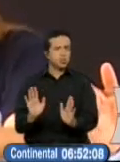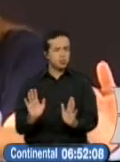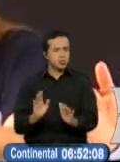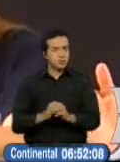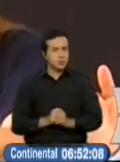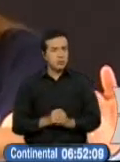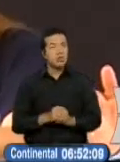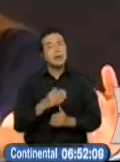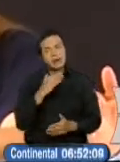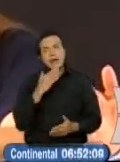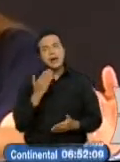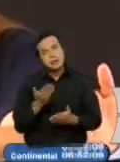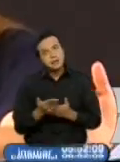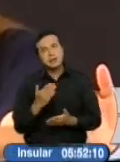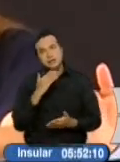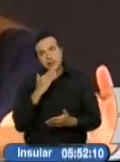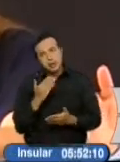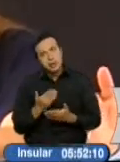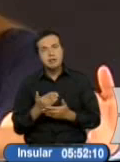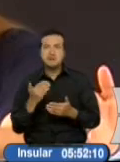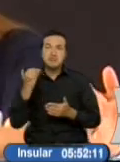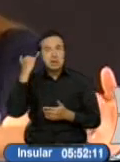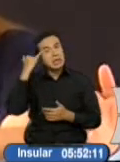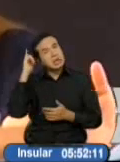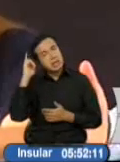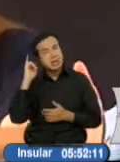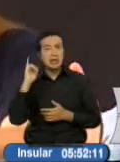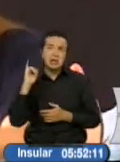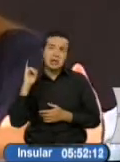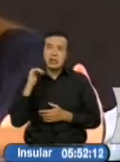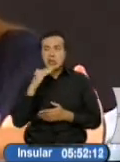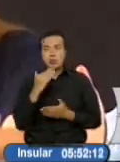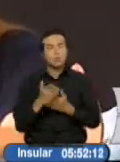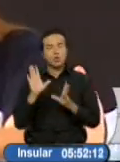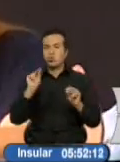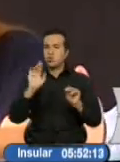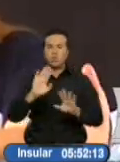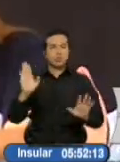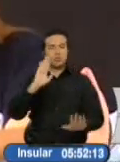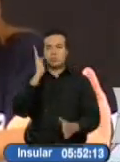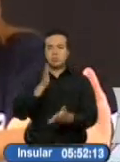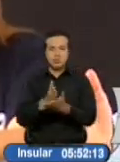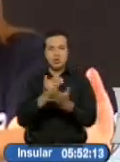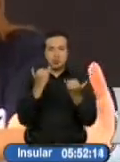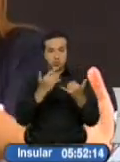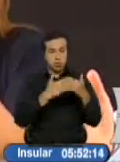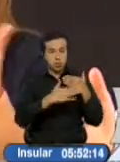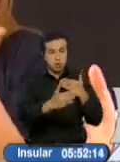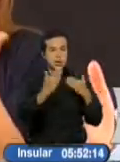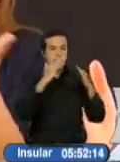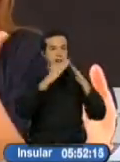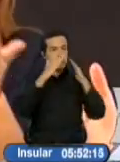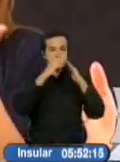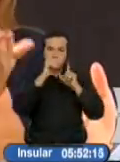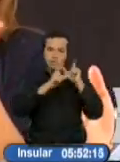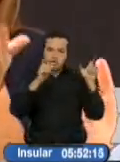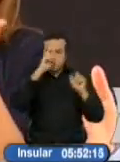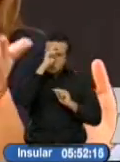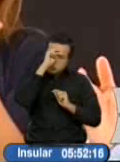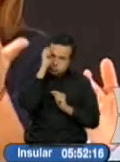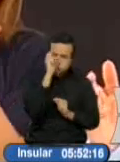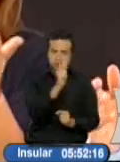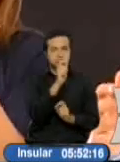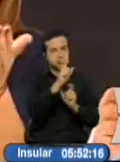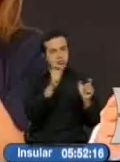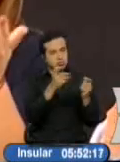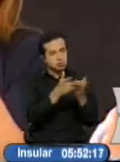Bueno, muchas gracias, fue una buena intención, pero no más, no más. De aquí en adelante, dignidad para la gente,